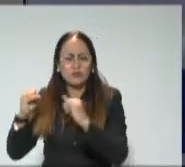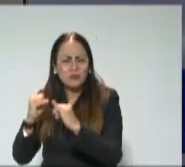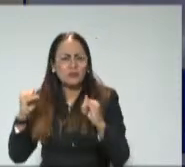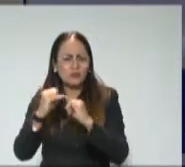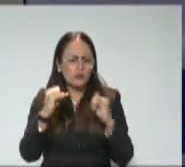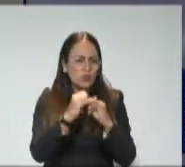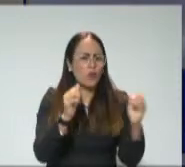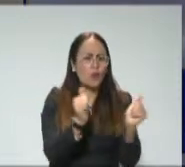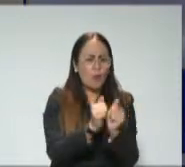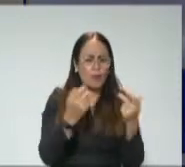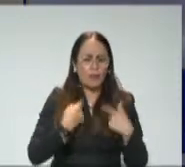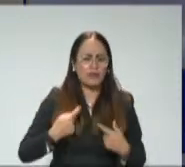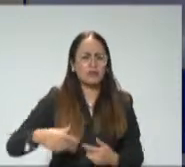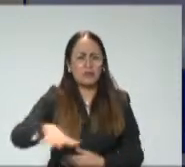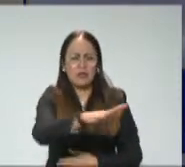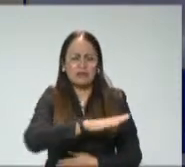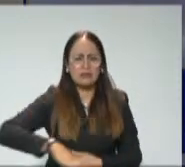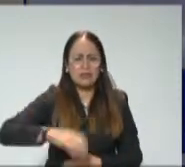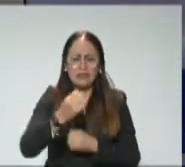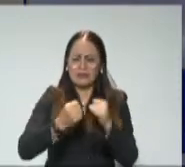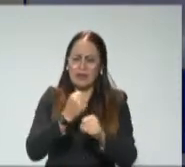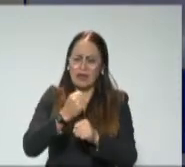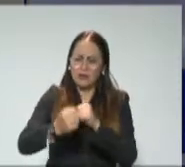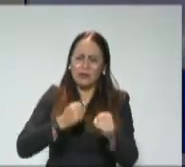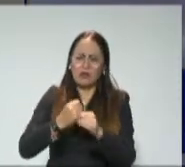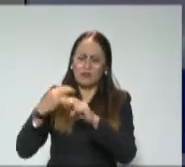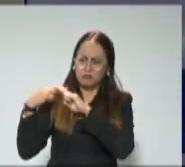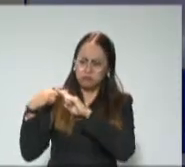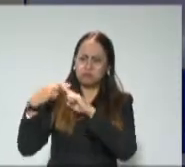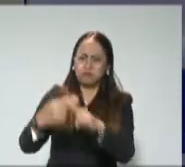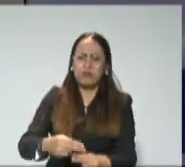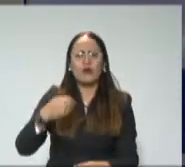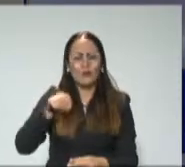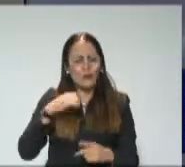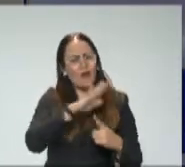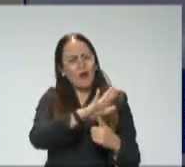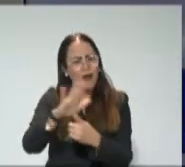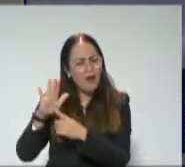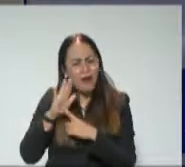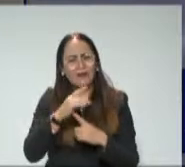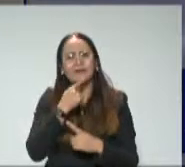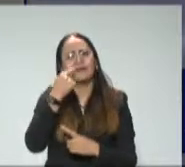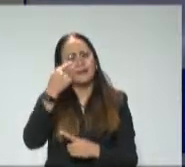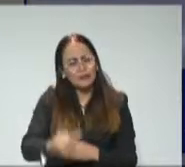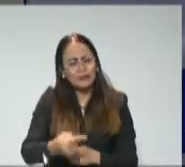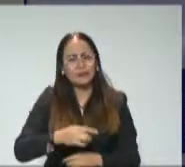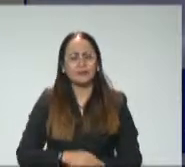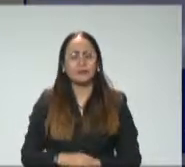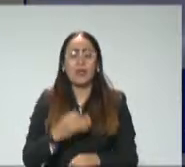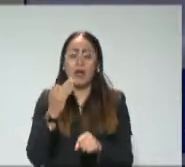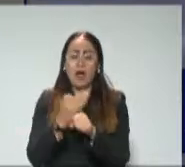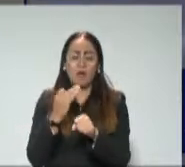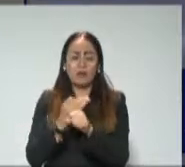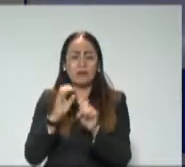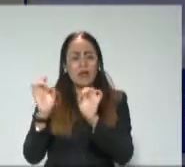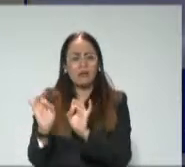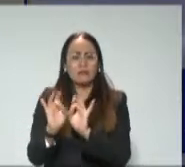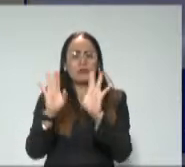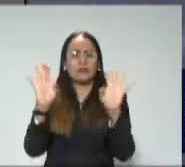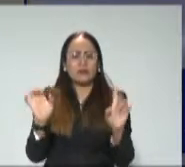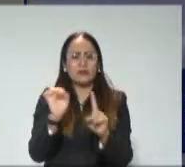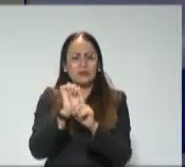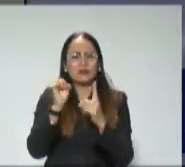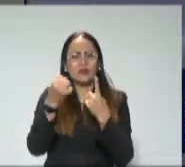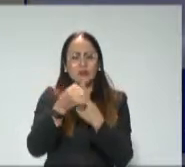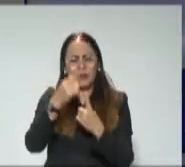ciudadano a lo largo de tantos años se los Quiero compartir hay una situación a que en el proceso de